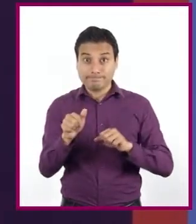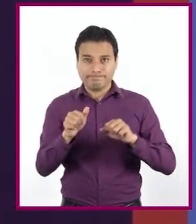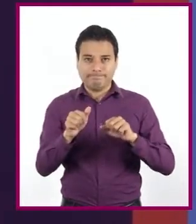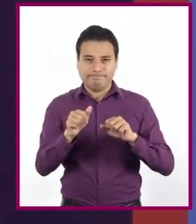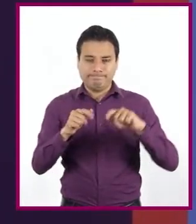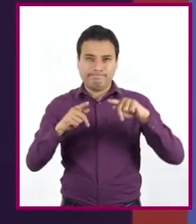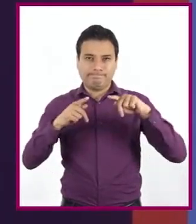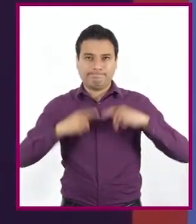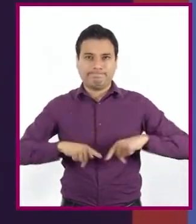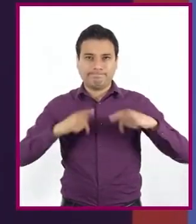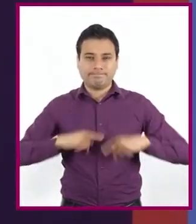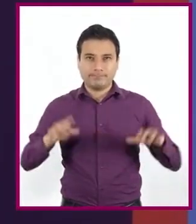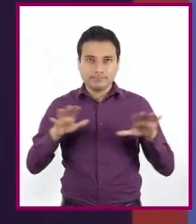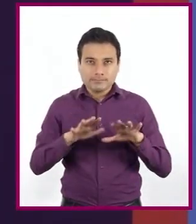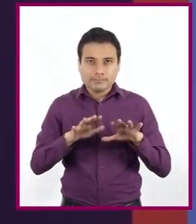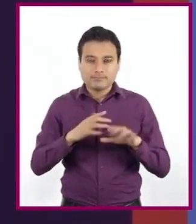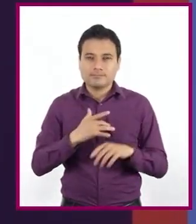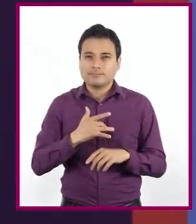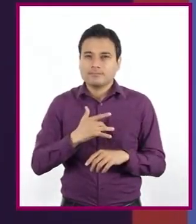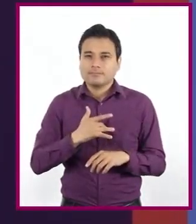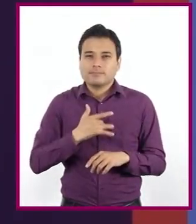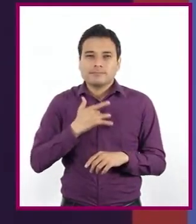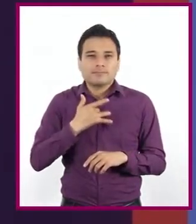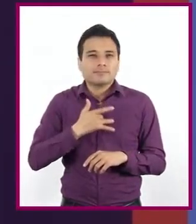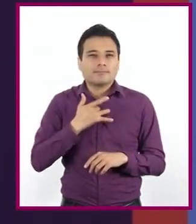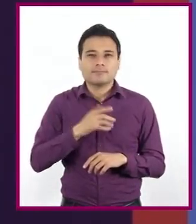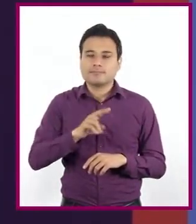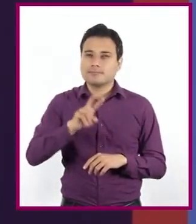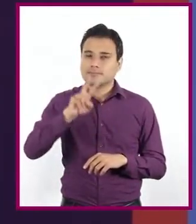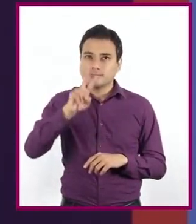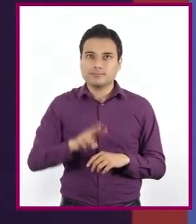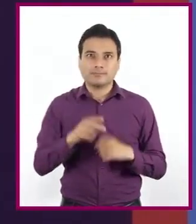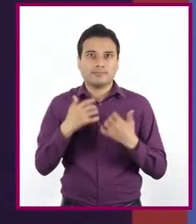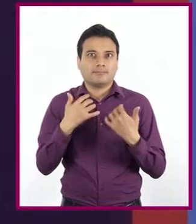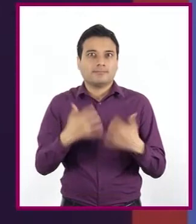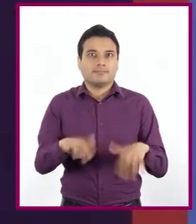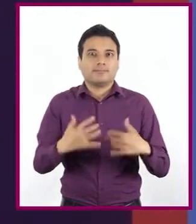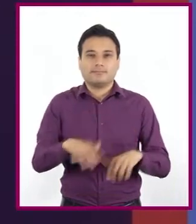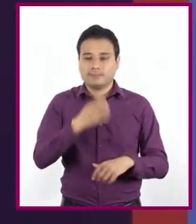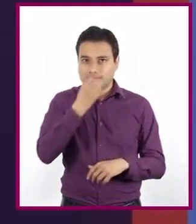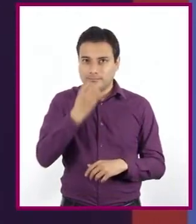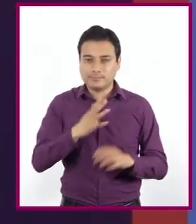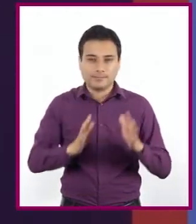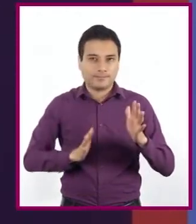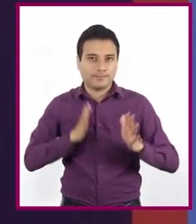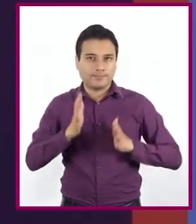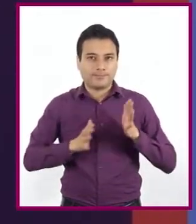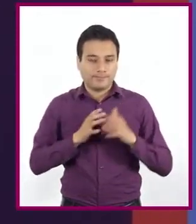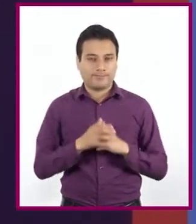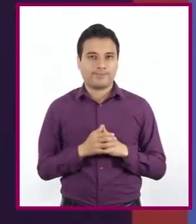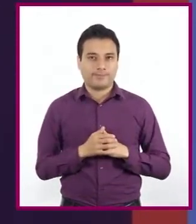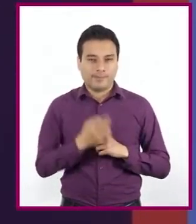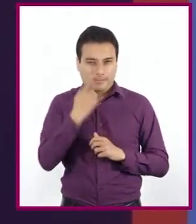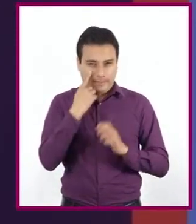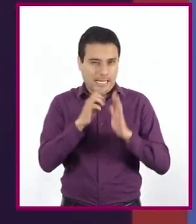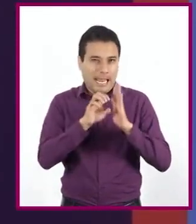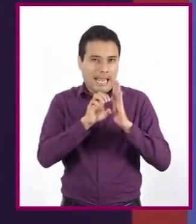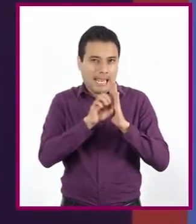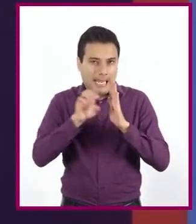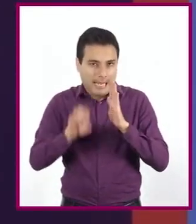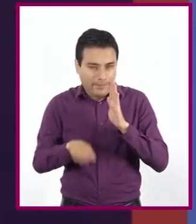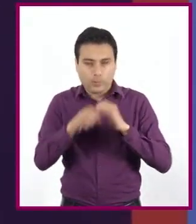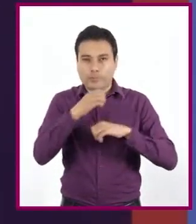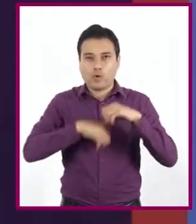alcance para recrear el espacio físico de las escenas en una obra de teatro. Por ejemplo, si una obra de